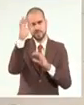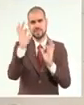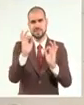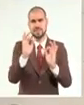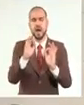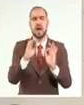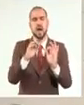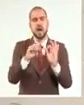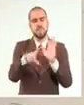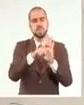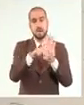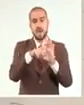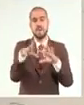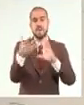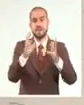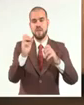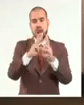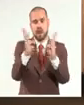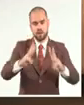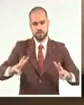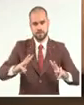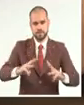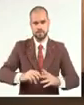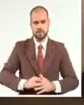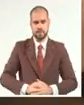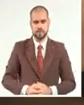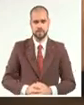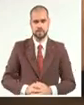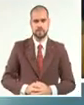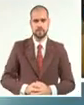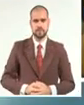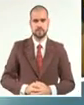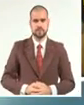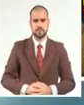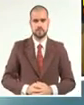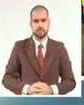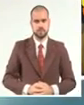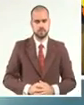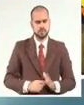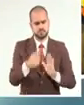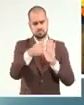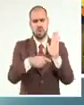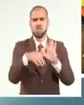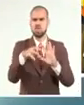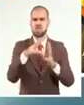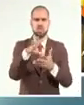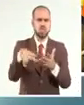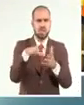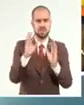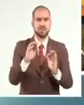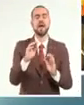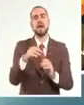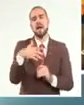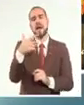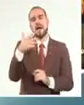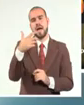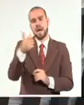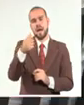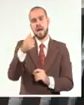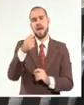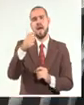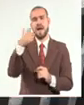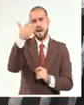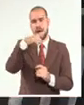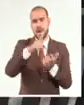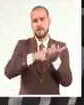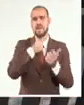texto de manera virtual a la hora de la consulta. Esta opción está disponible en el sitio web apecalis.cu desde el 28 de enero pasado